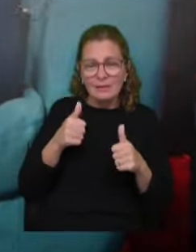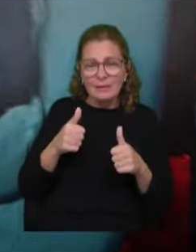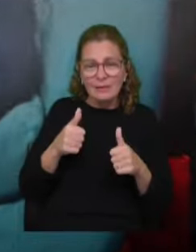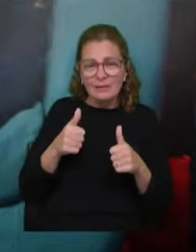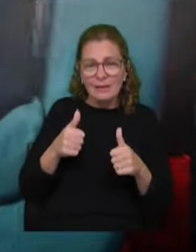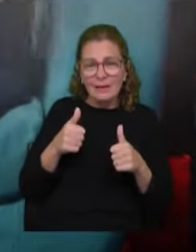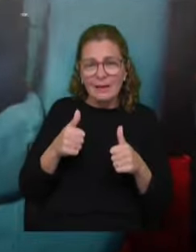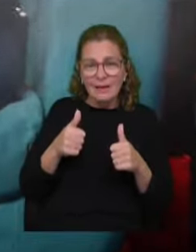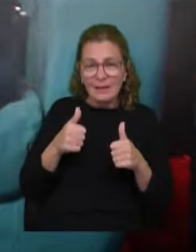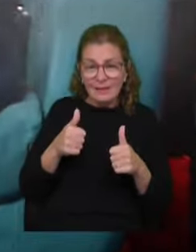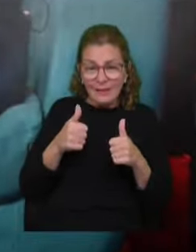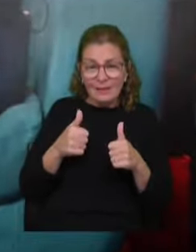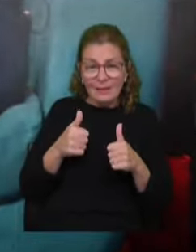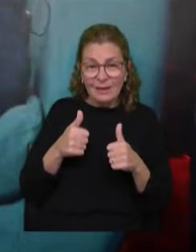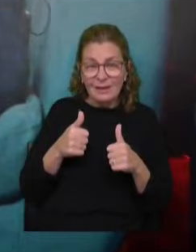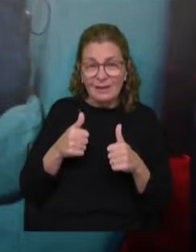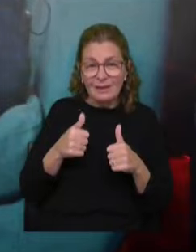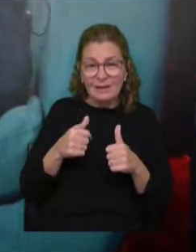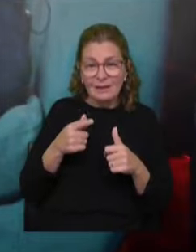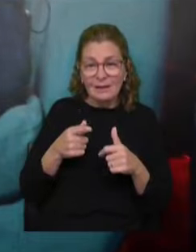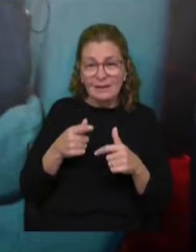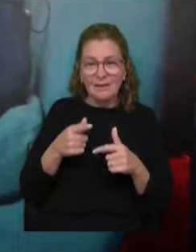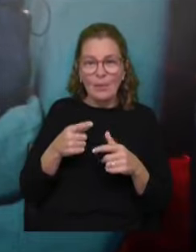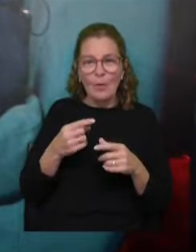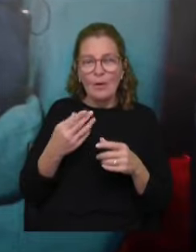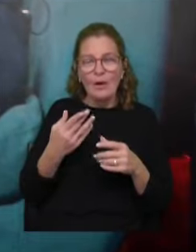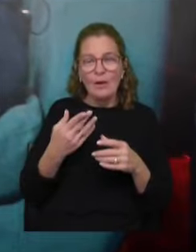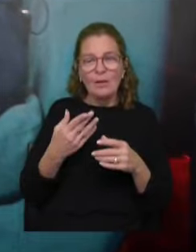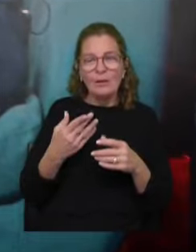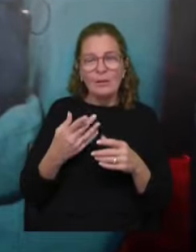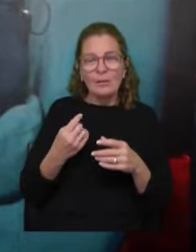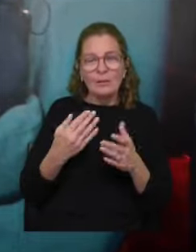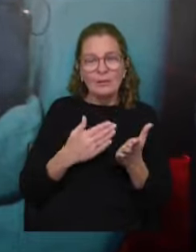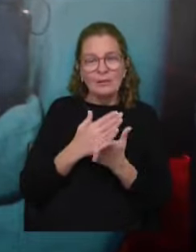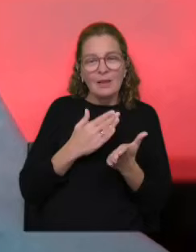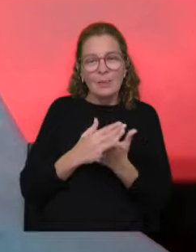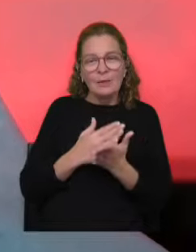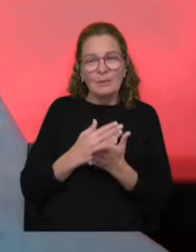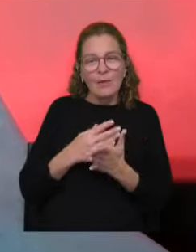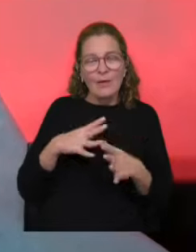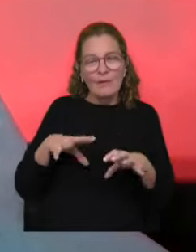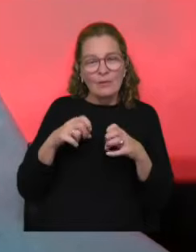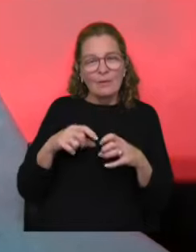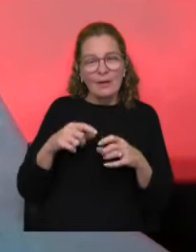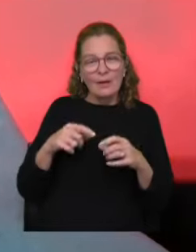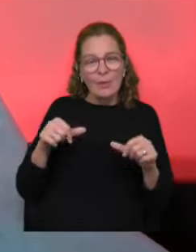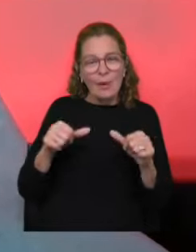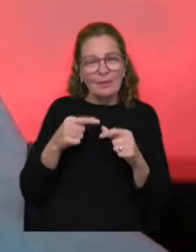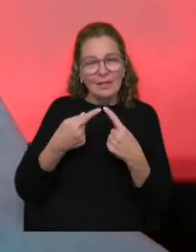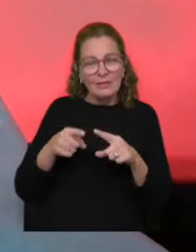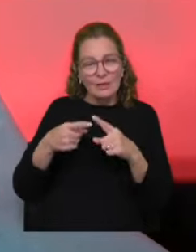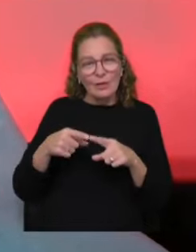hola. Claro. Pero claro, ese fue el costo. Pero es el costo que siempre uno vive cuando hace cosas intensas. ¿No?